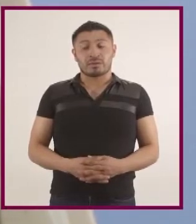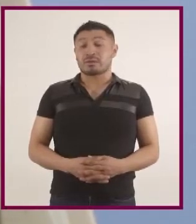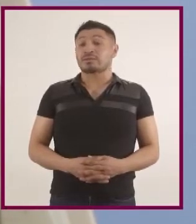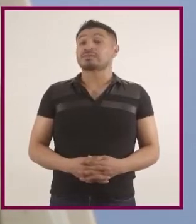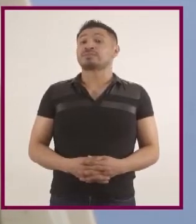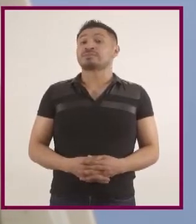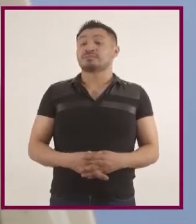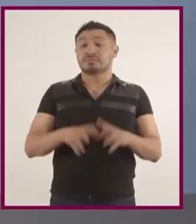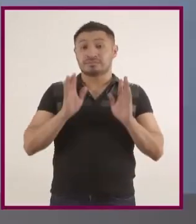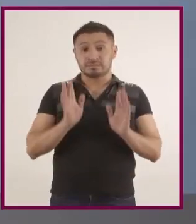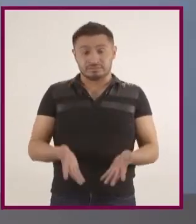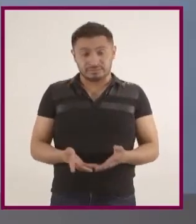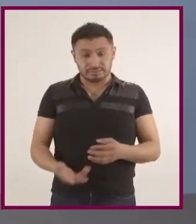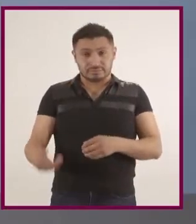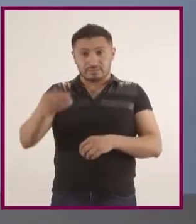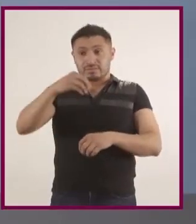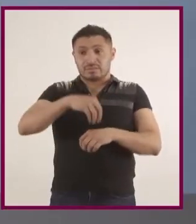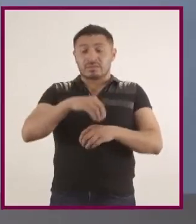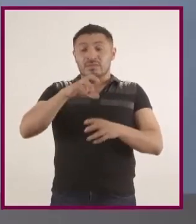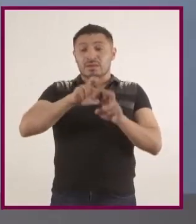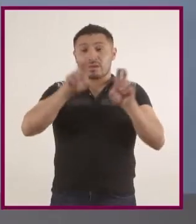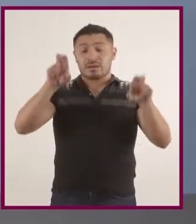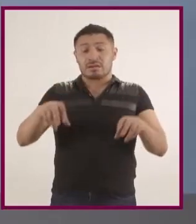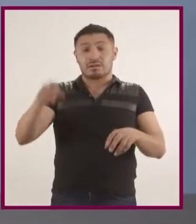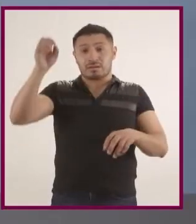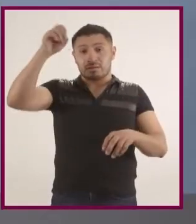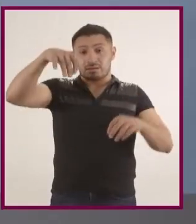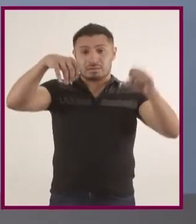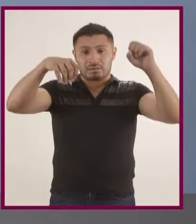y ahora sí ponemos nuestro hielo